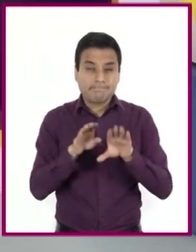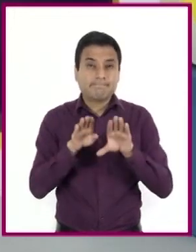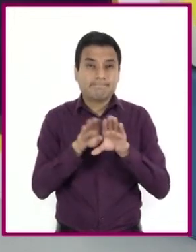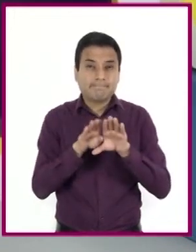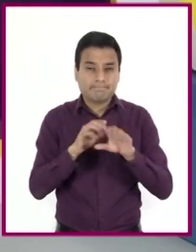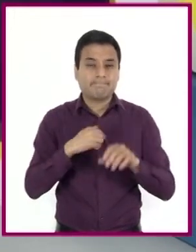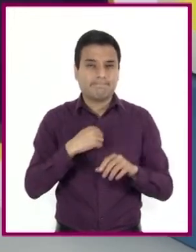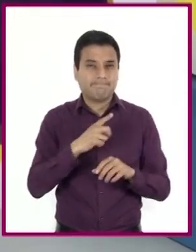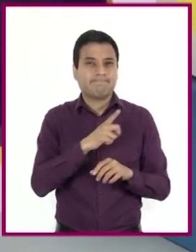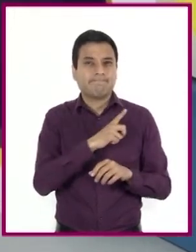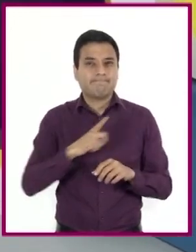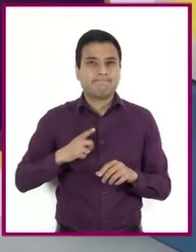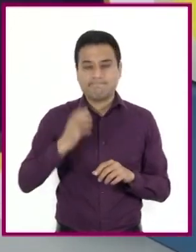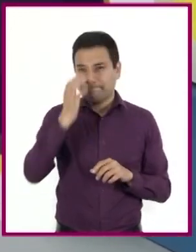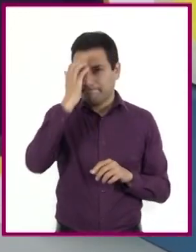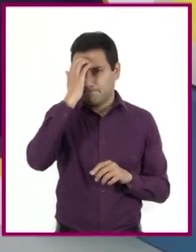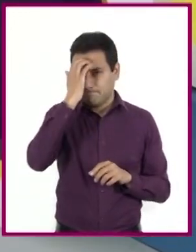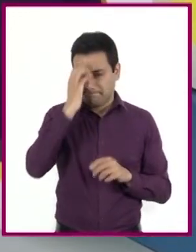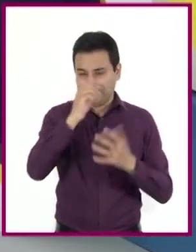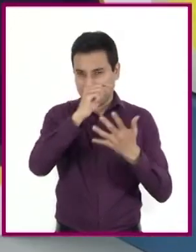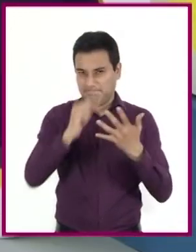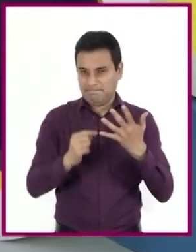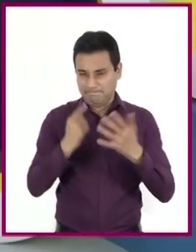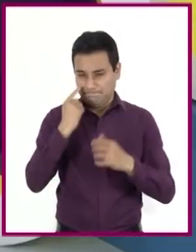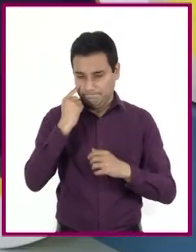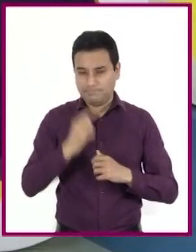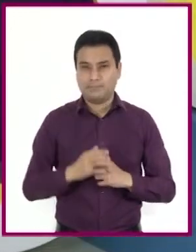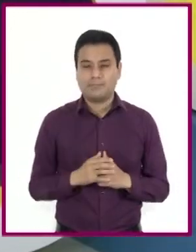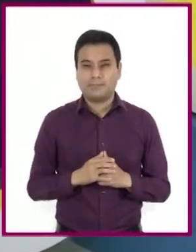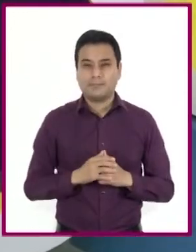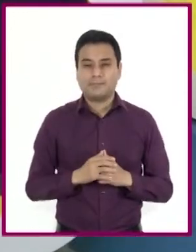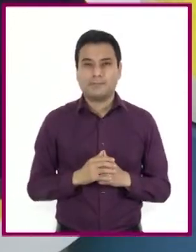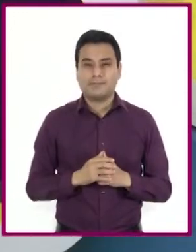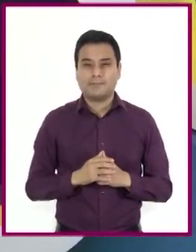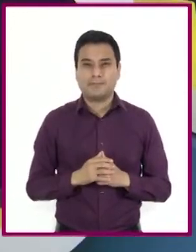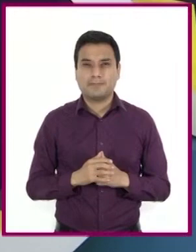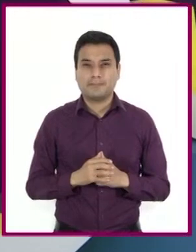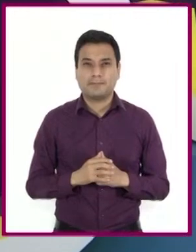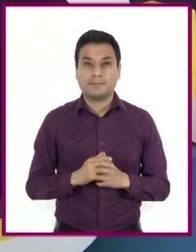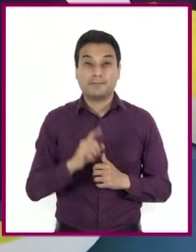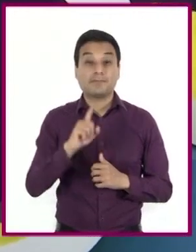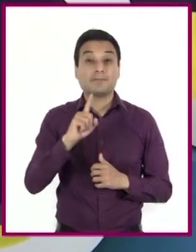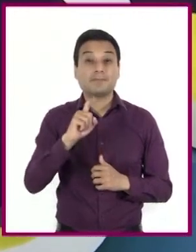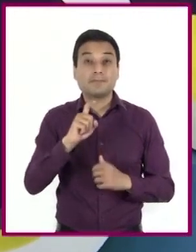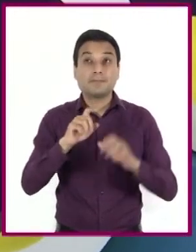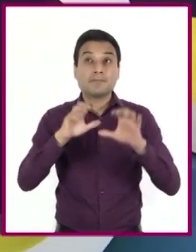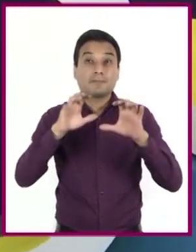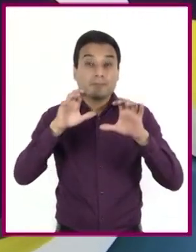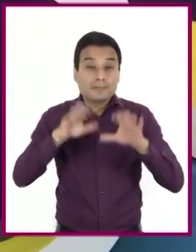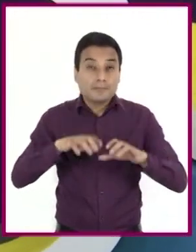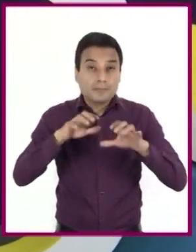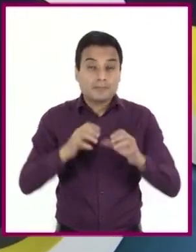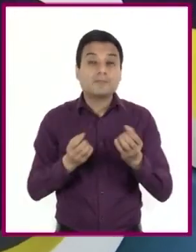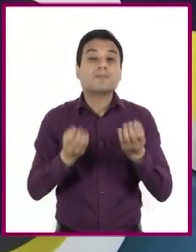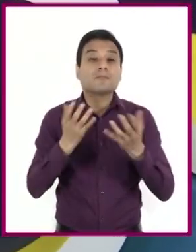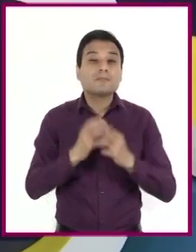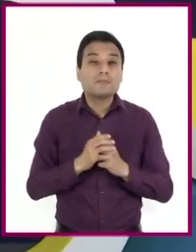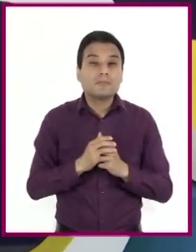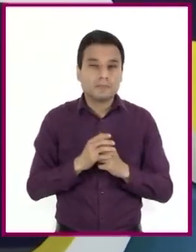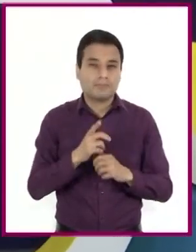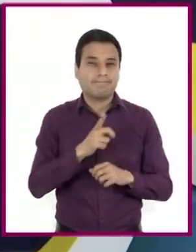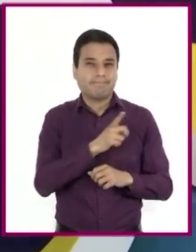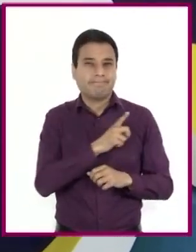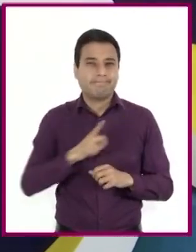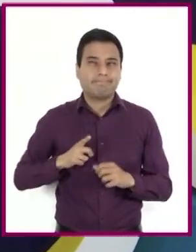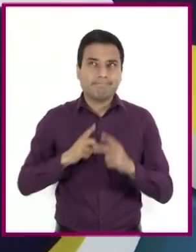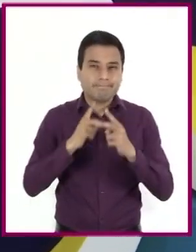conoce a ciencia cierta los siguientes aspectos: registros exactos de agua pluvial de la zona, es decir, cuánto va a